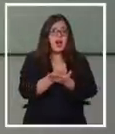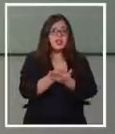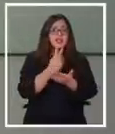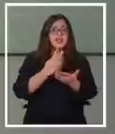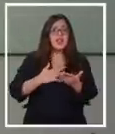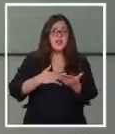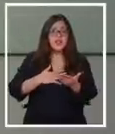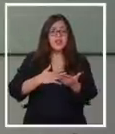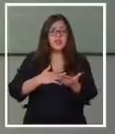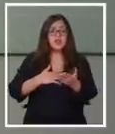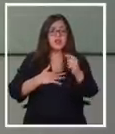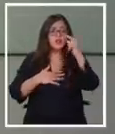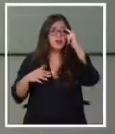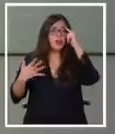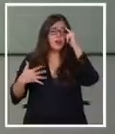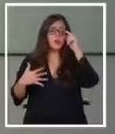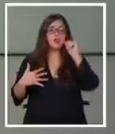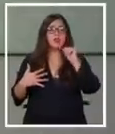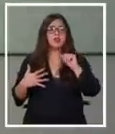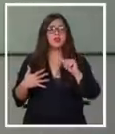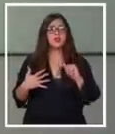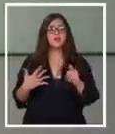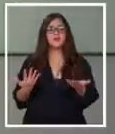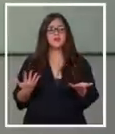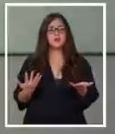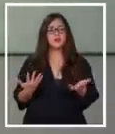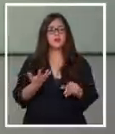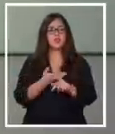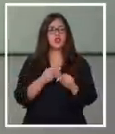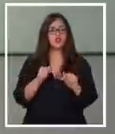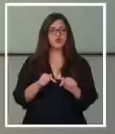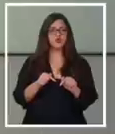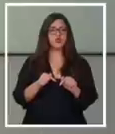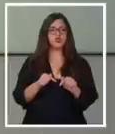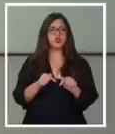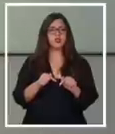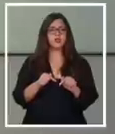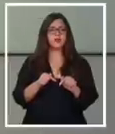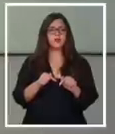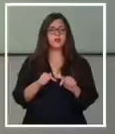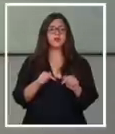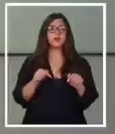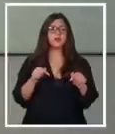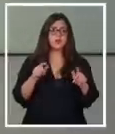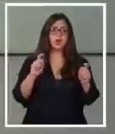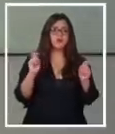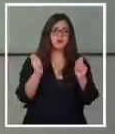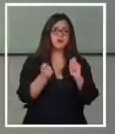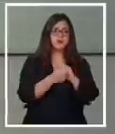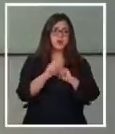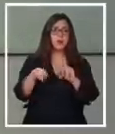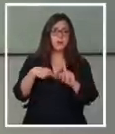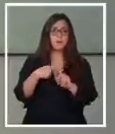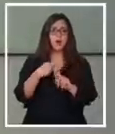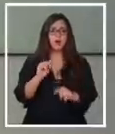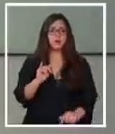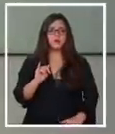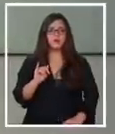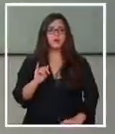subjetiva que existe hoy día va a ir variando positivamente yo